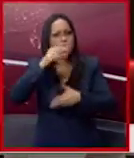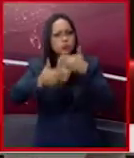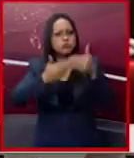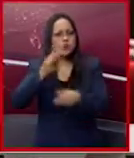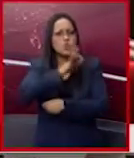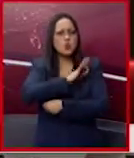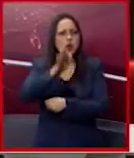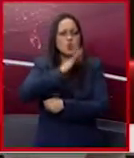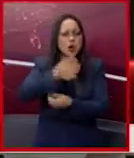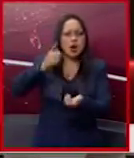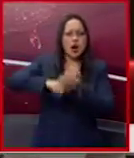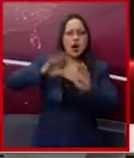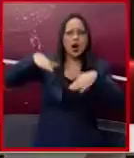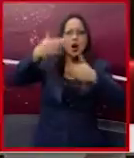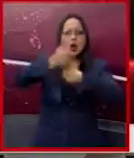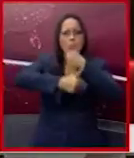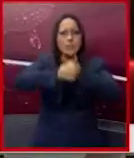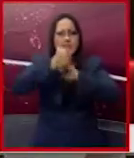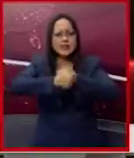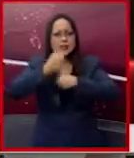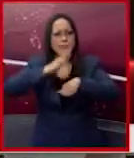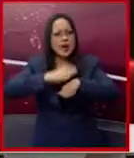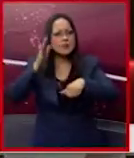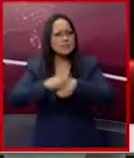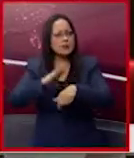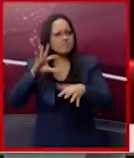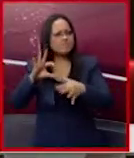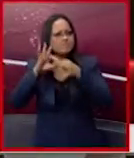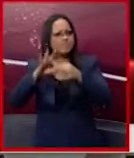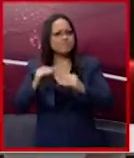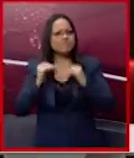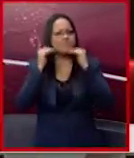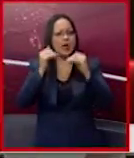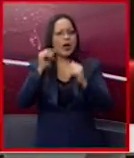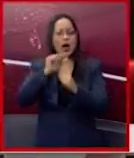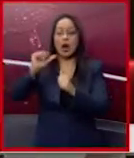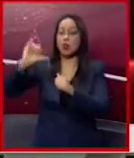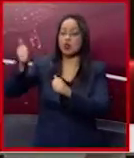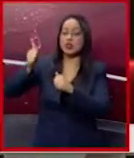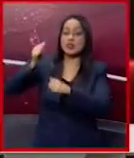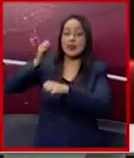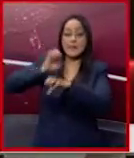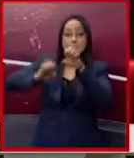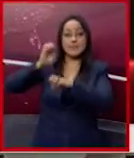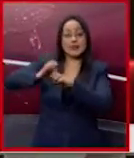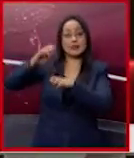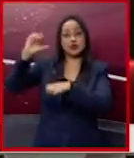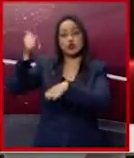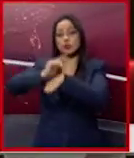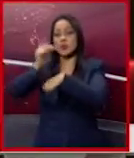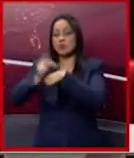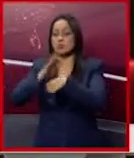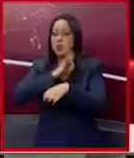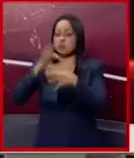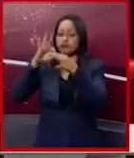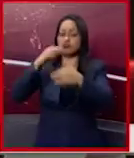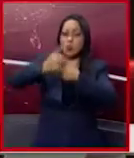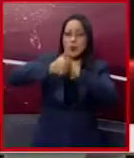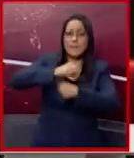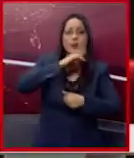puedan competir con mayores ventajas a estas empresas extranjeras.